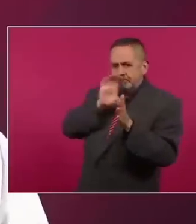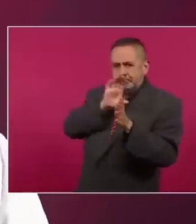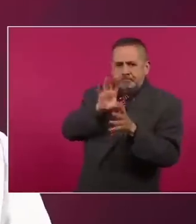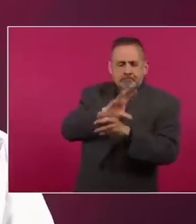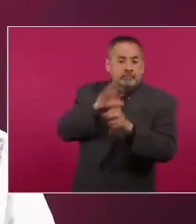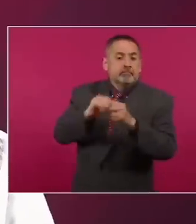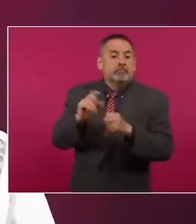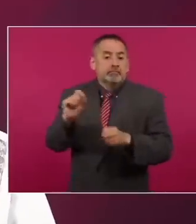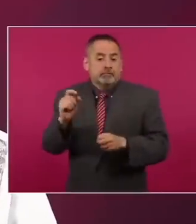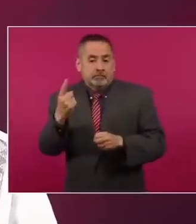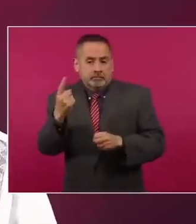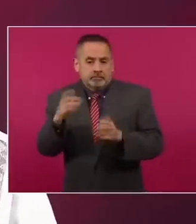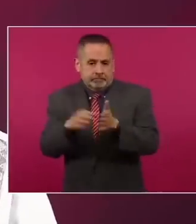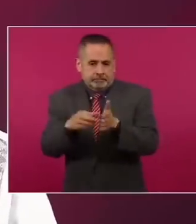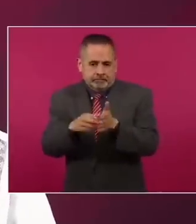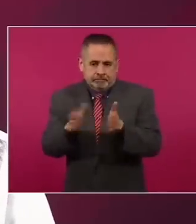esta